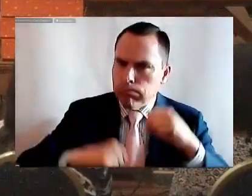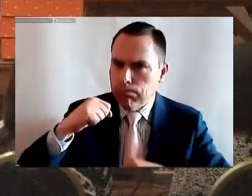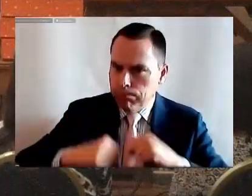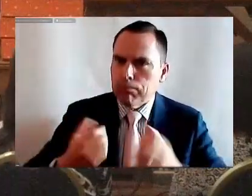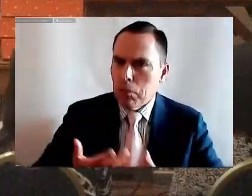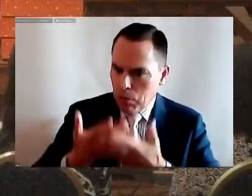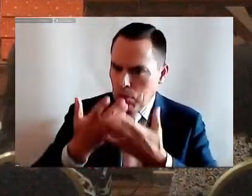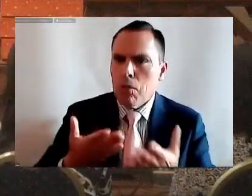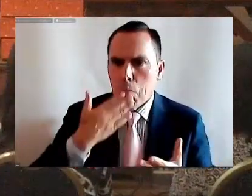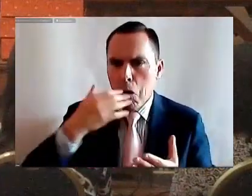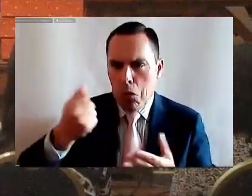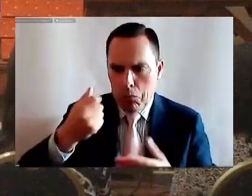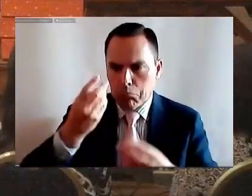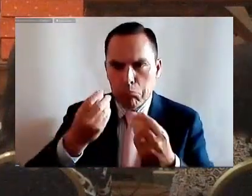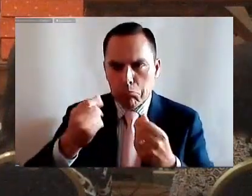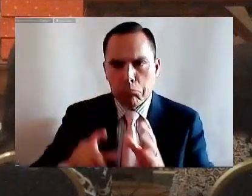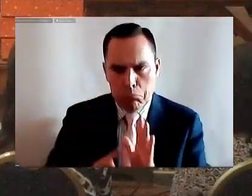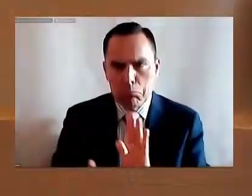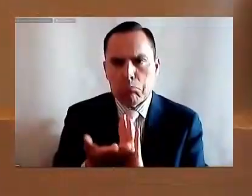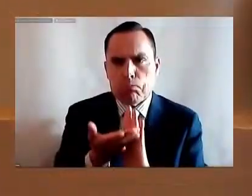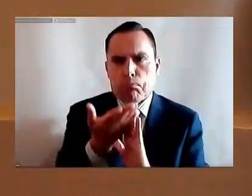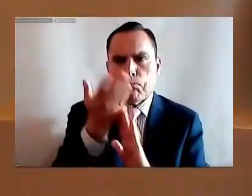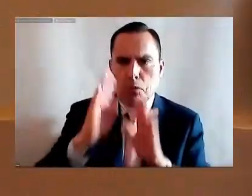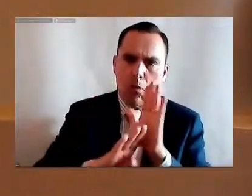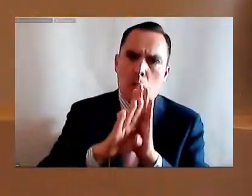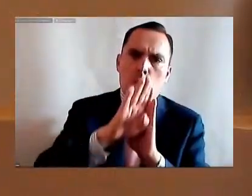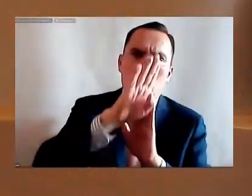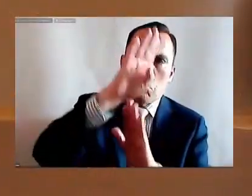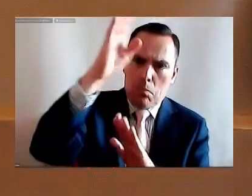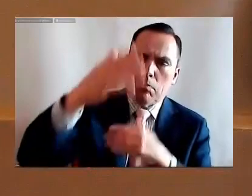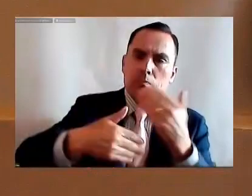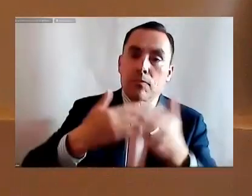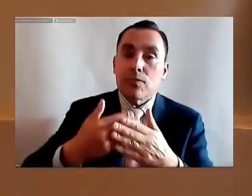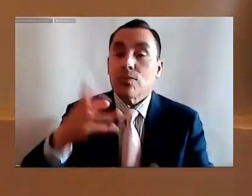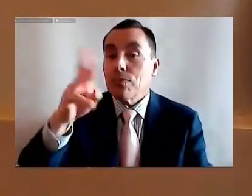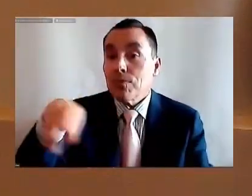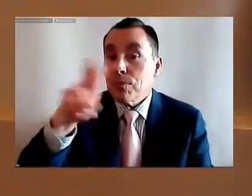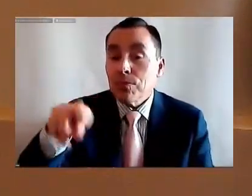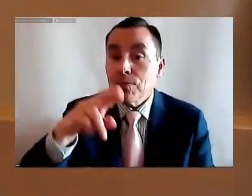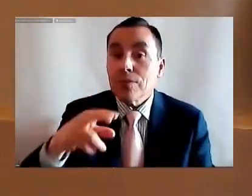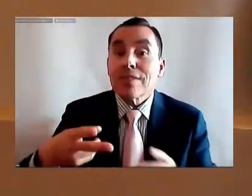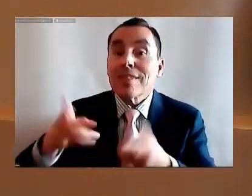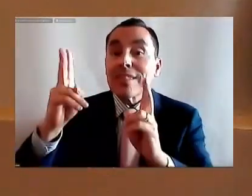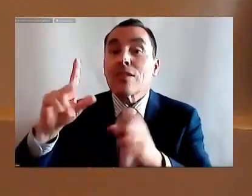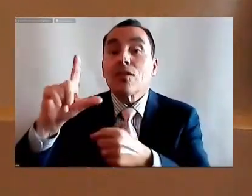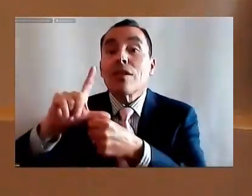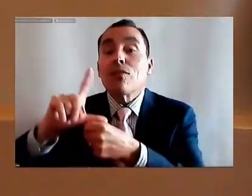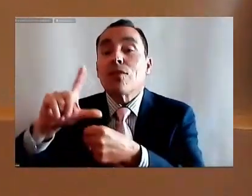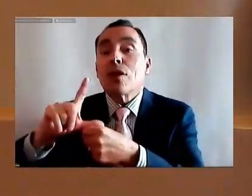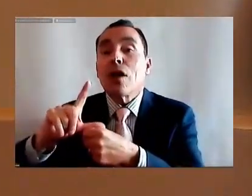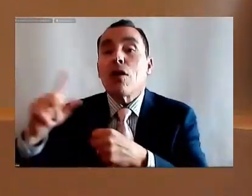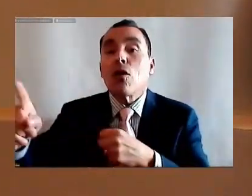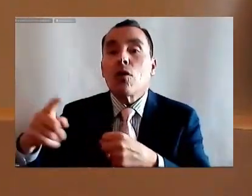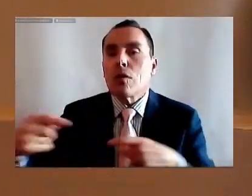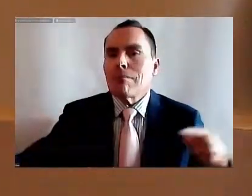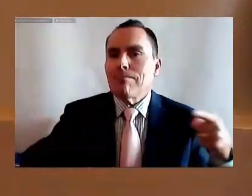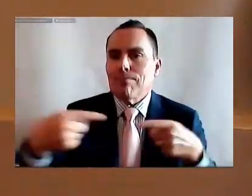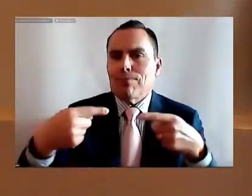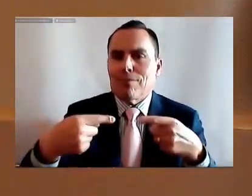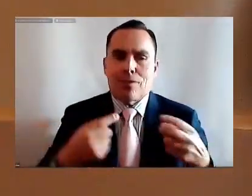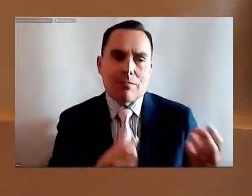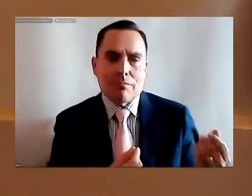como, ¿cómo podemos asir la productividad? Repito, el derecho laboral se ha construido en contra de los argumentos de los economistas